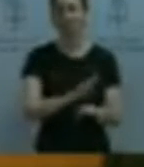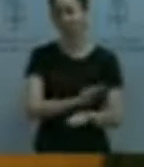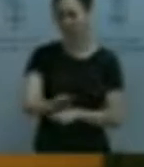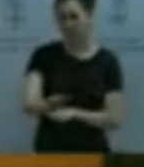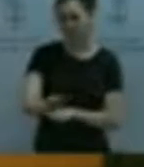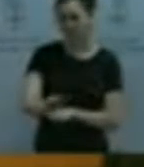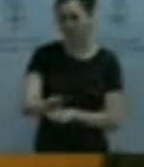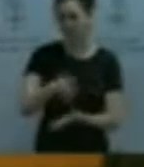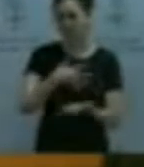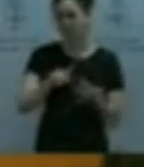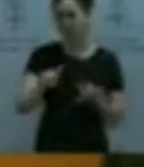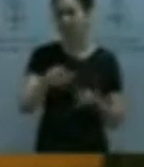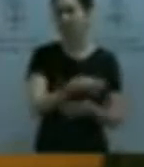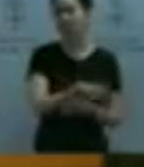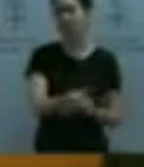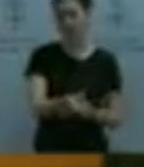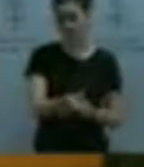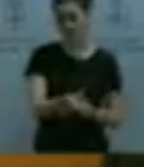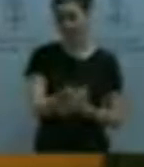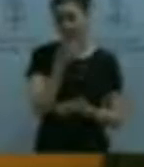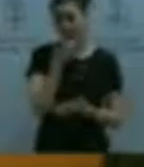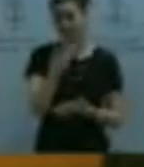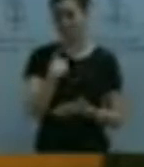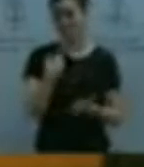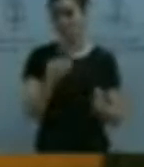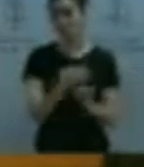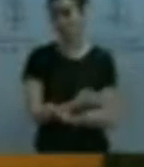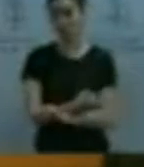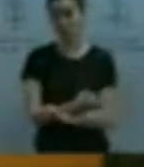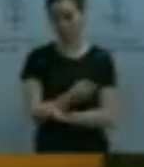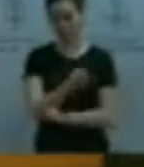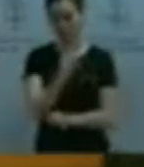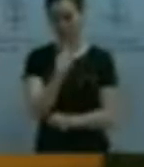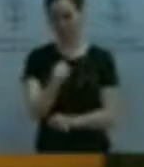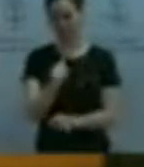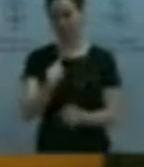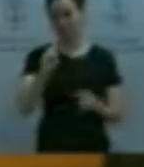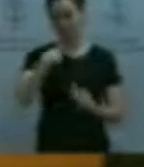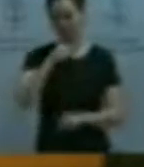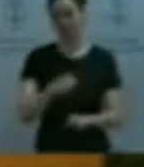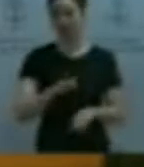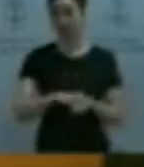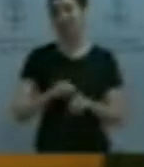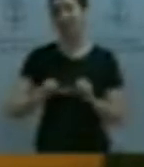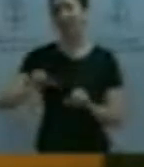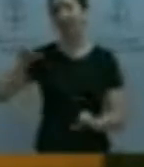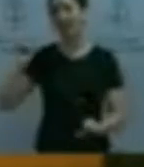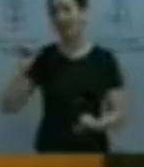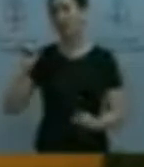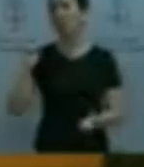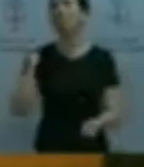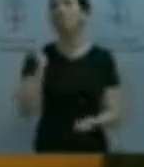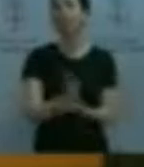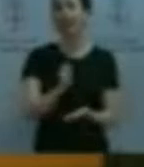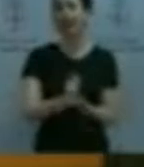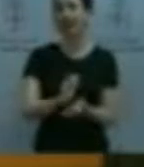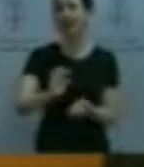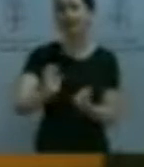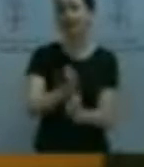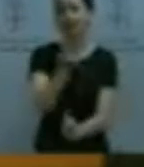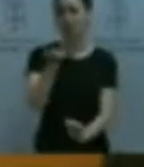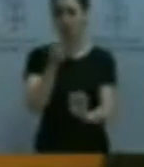equivoco, usted me lo dirá, ¿no? Es decir, a pagar pujos de atrás. No sé qué parte concreta de la deuda ni el qué, que me gustaría que me lo aclararan. Bueno, en cualquier